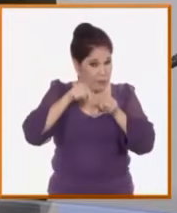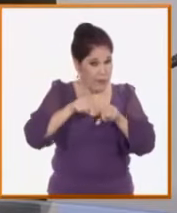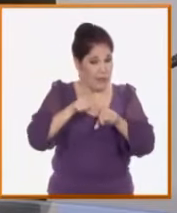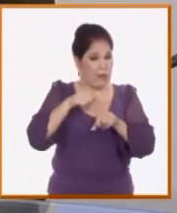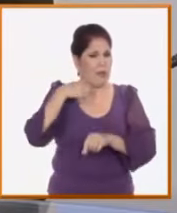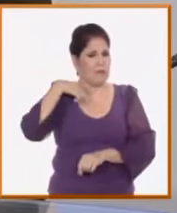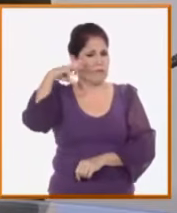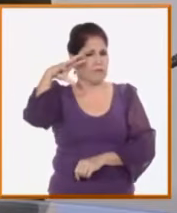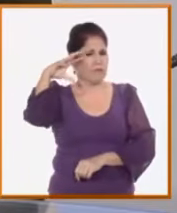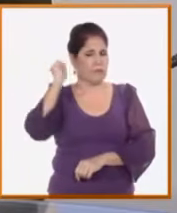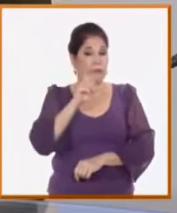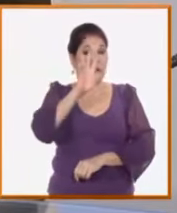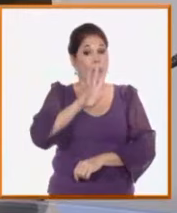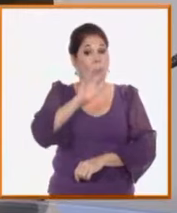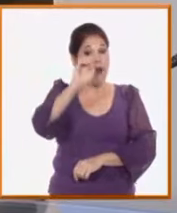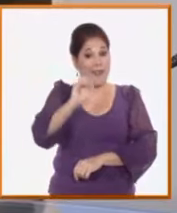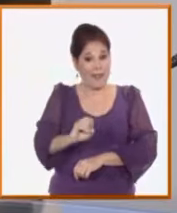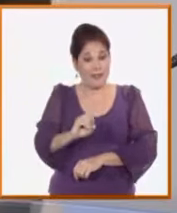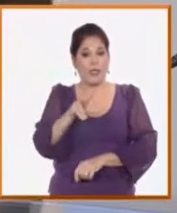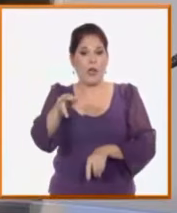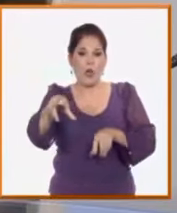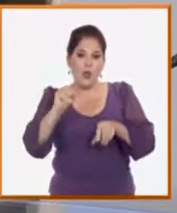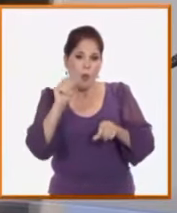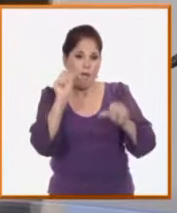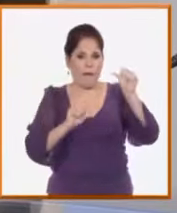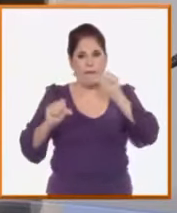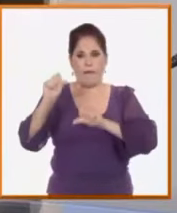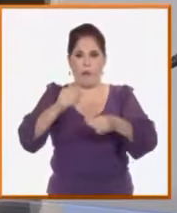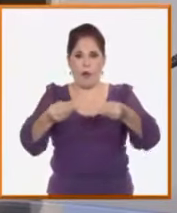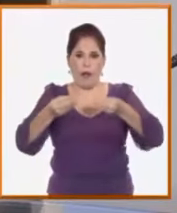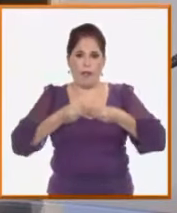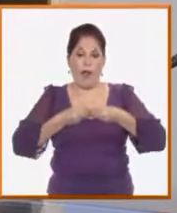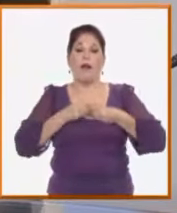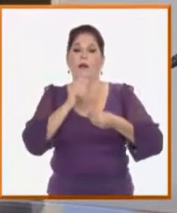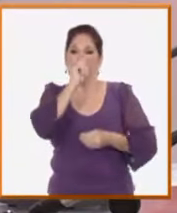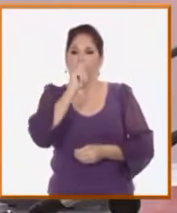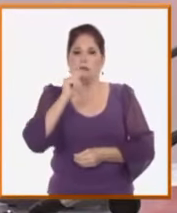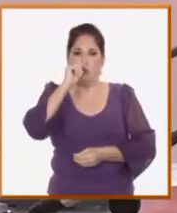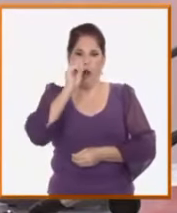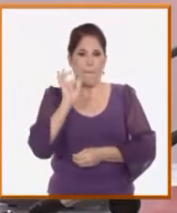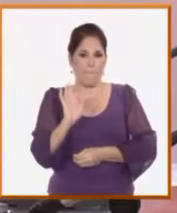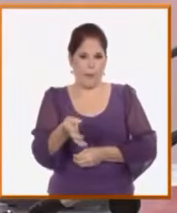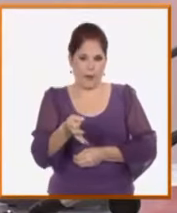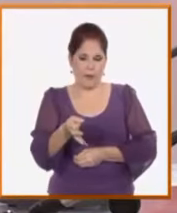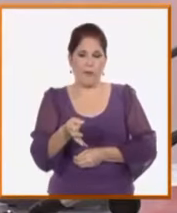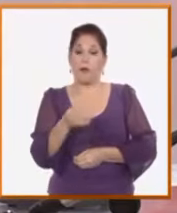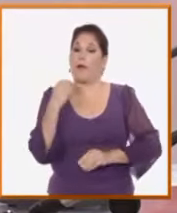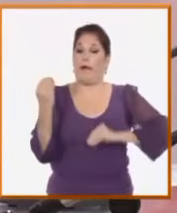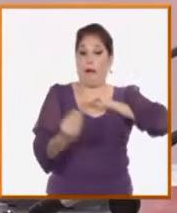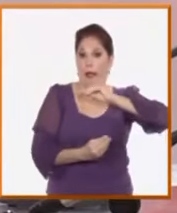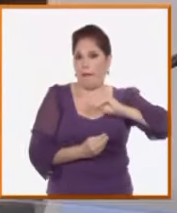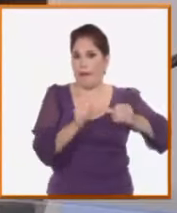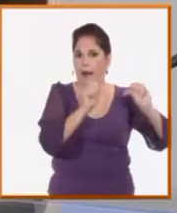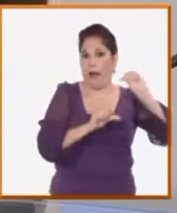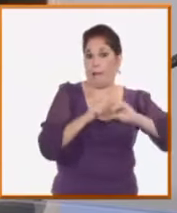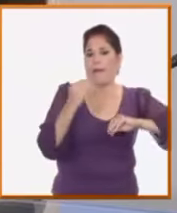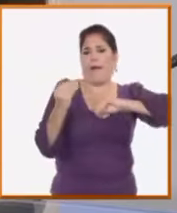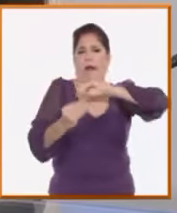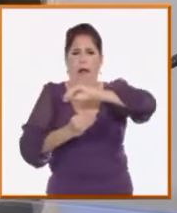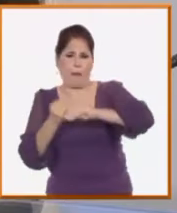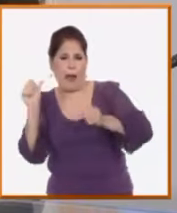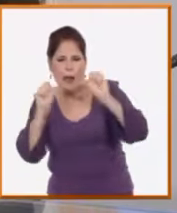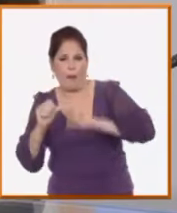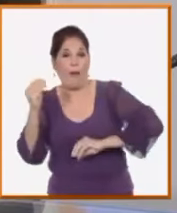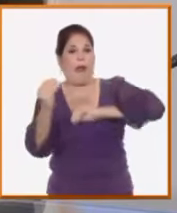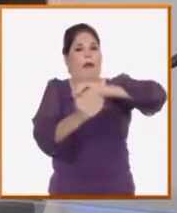detectado 40 eh nuevas formulaciones del canabinoide sintético que se se cambia PR cambia es decir se le cambia una